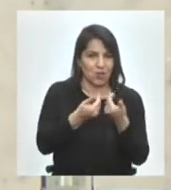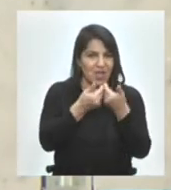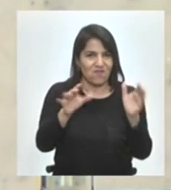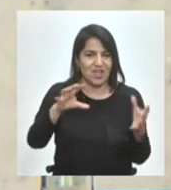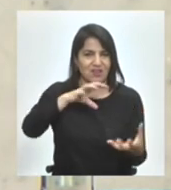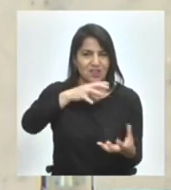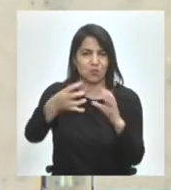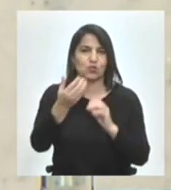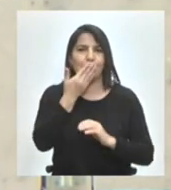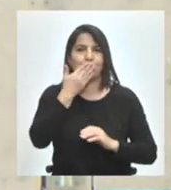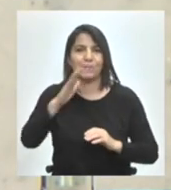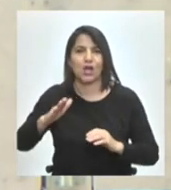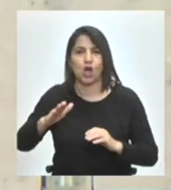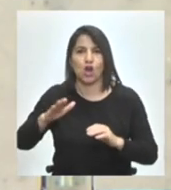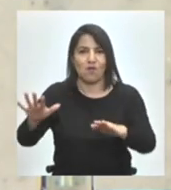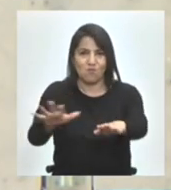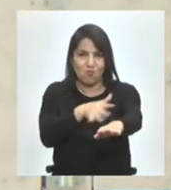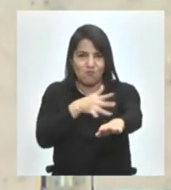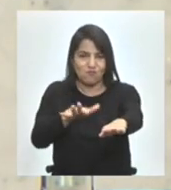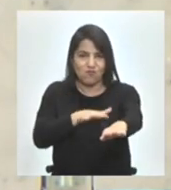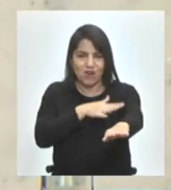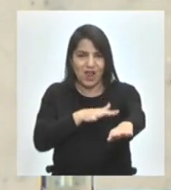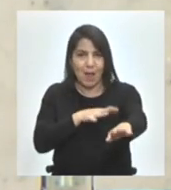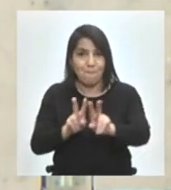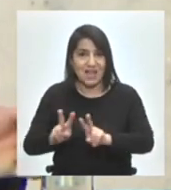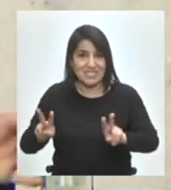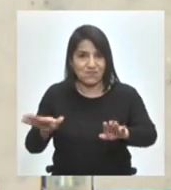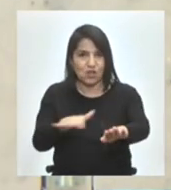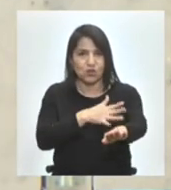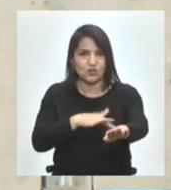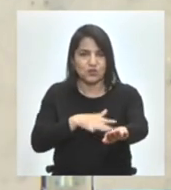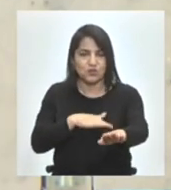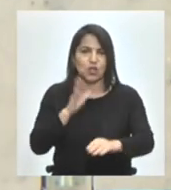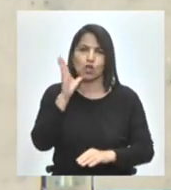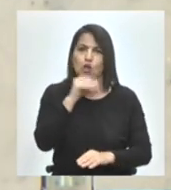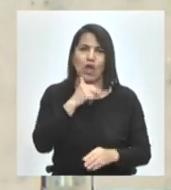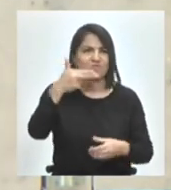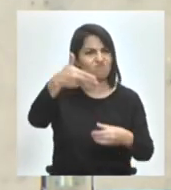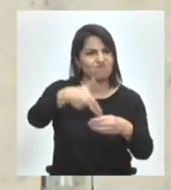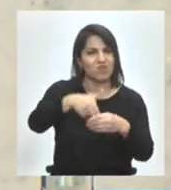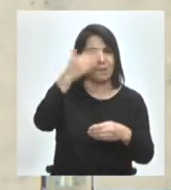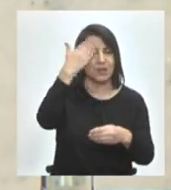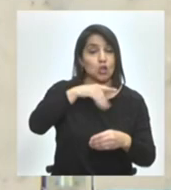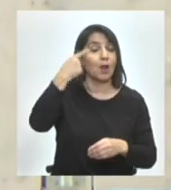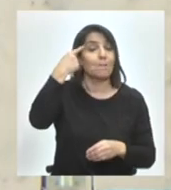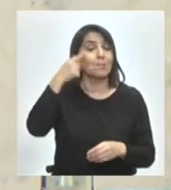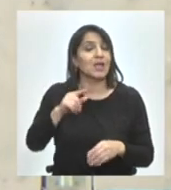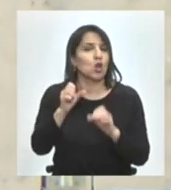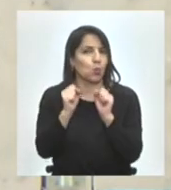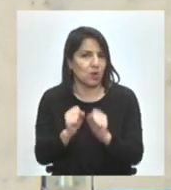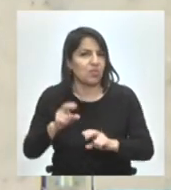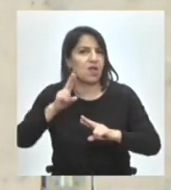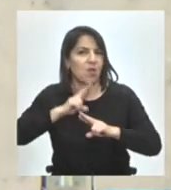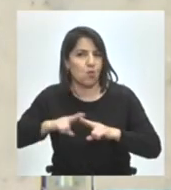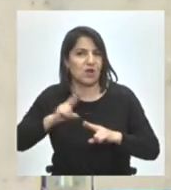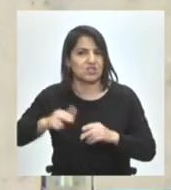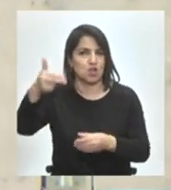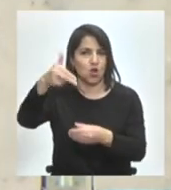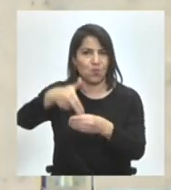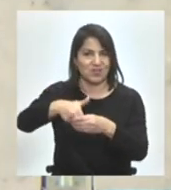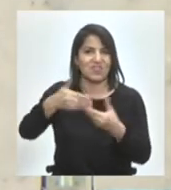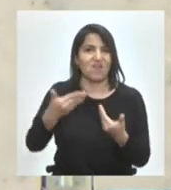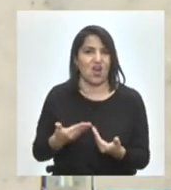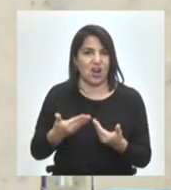mejor plataforma hacia el Pacífico. No tenemos mayores reservas de petróleo, pero podemos producir el combustible del siglo